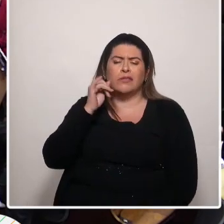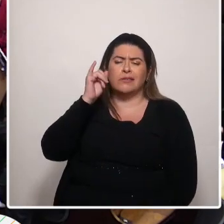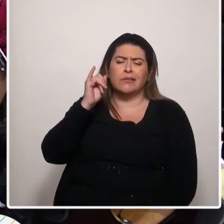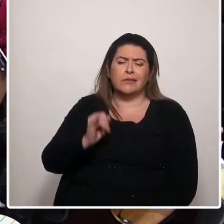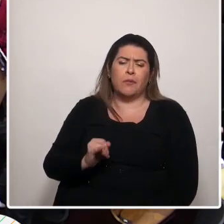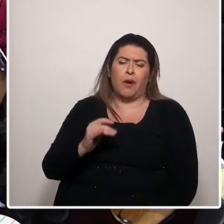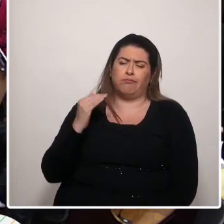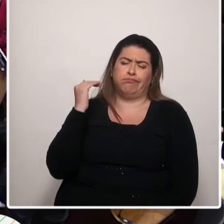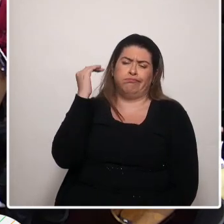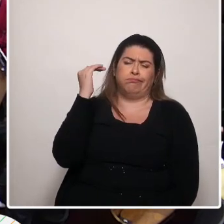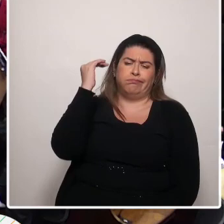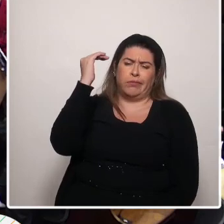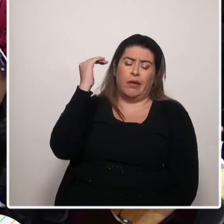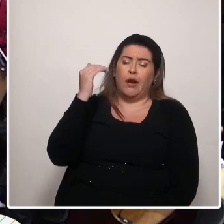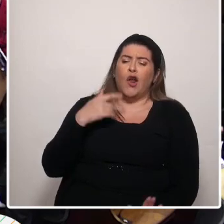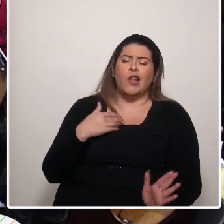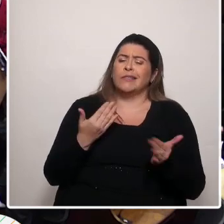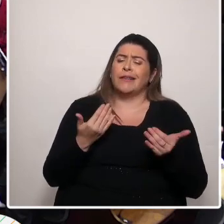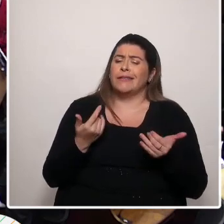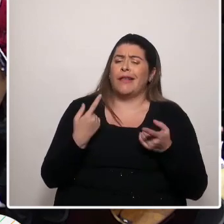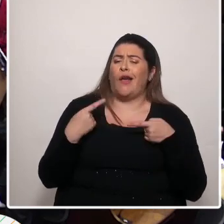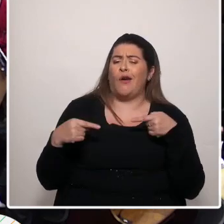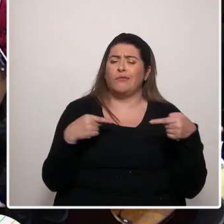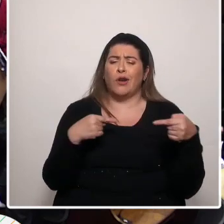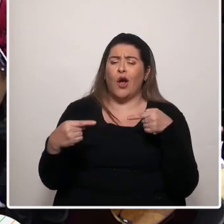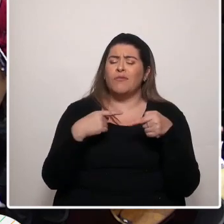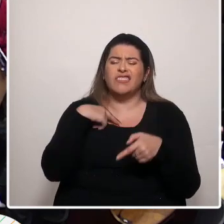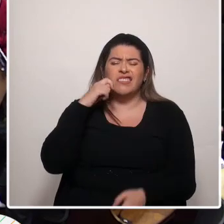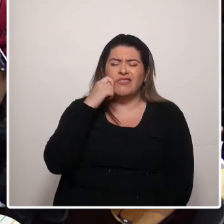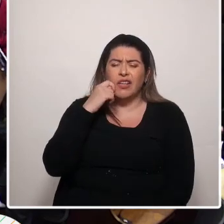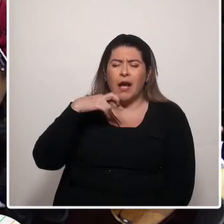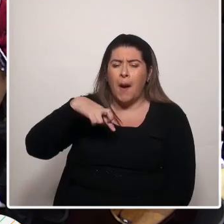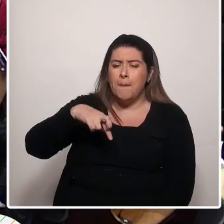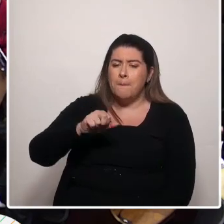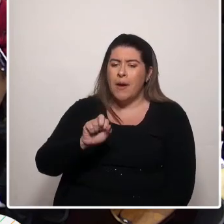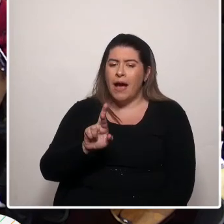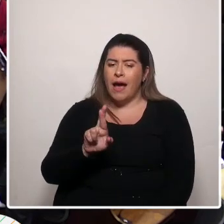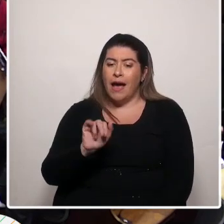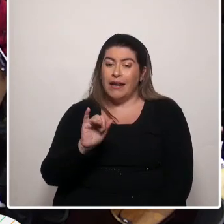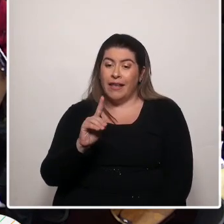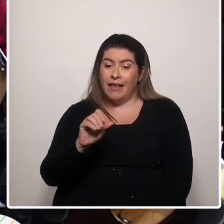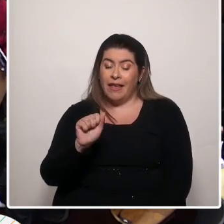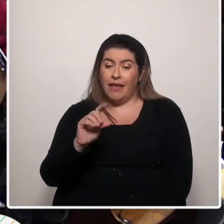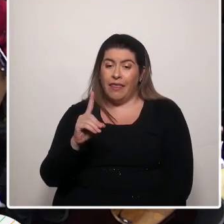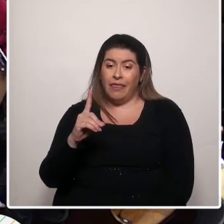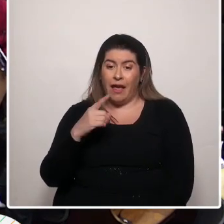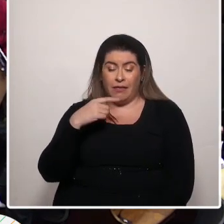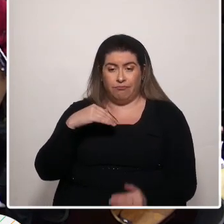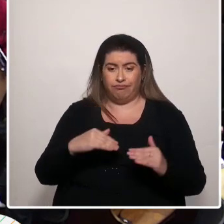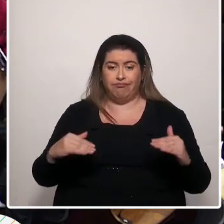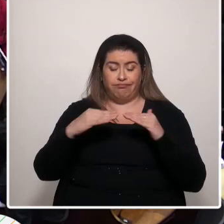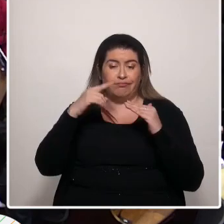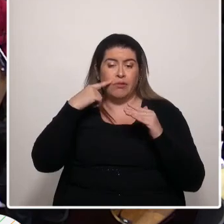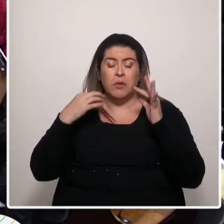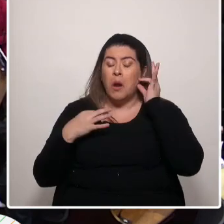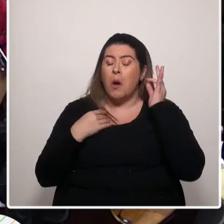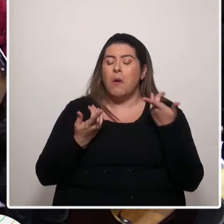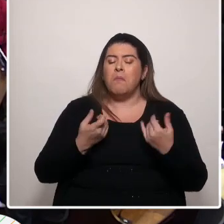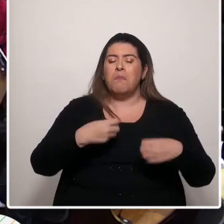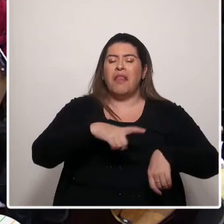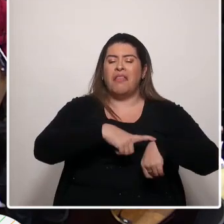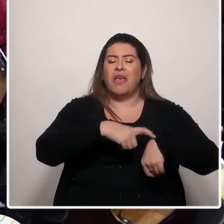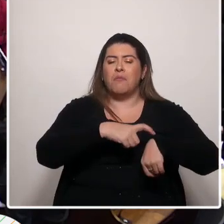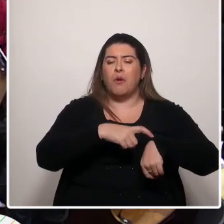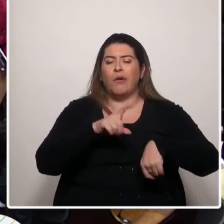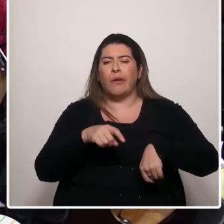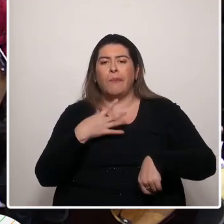espacios de poder resulta innecesaria esta discusión de cómo se entiende la paridad. Resulta innecesario y tal vez estamos perdiendo el tiempo cuando estamos hablando